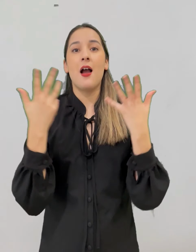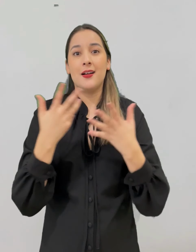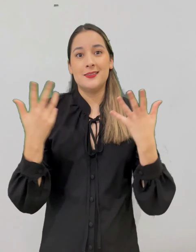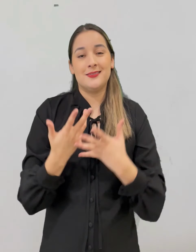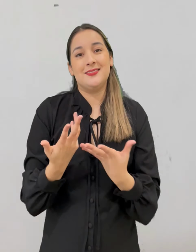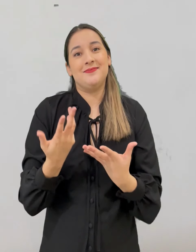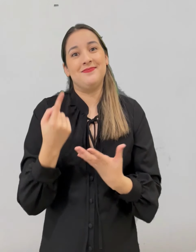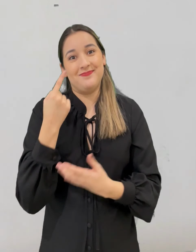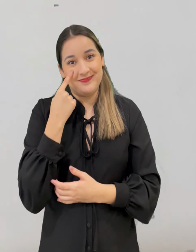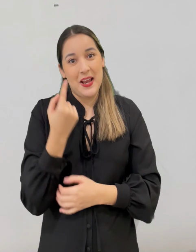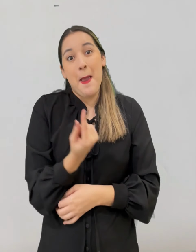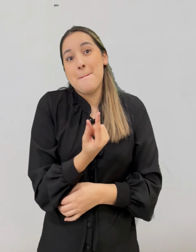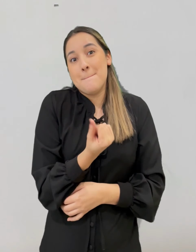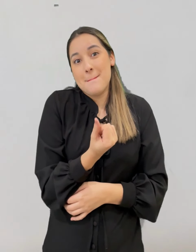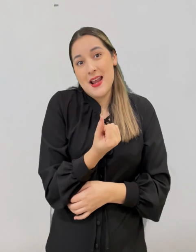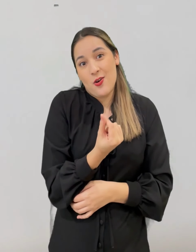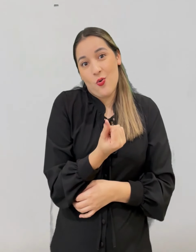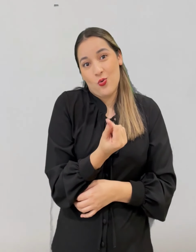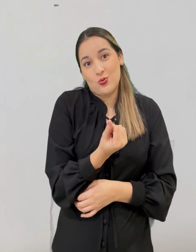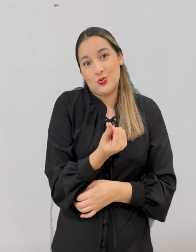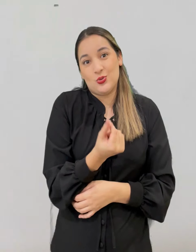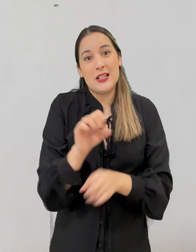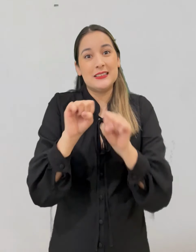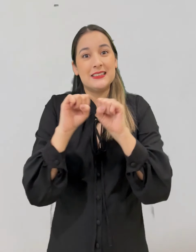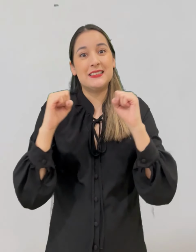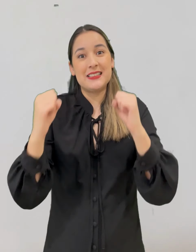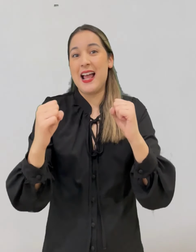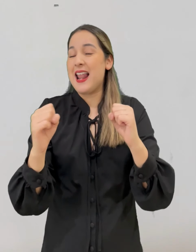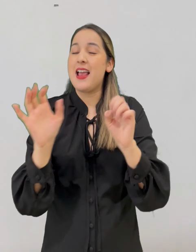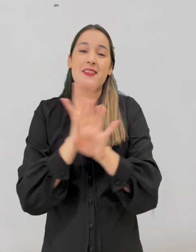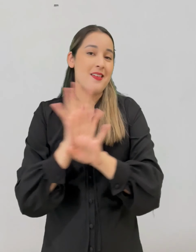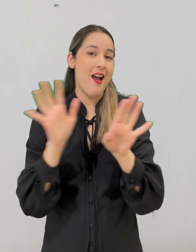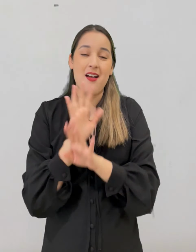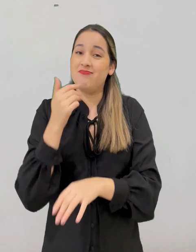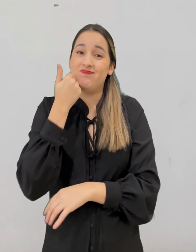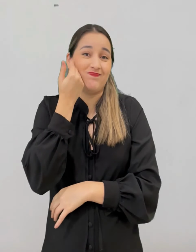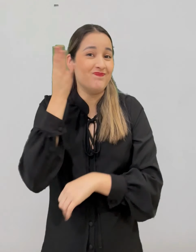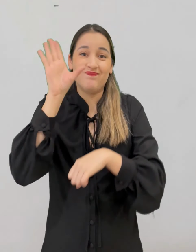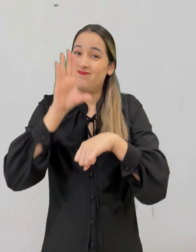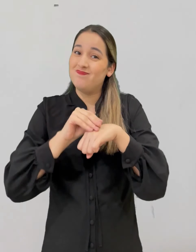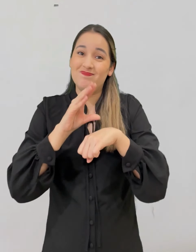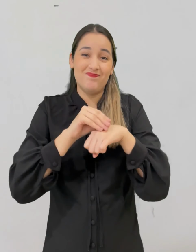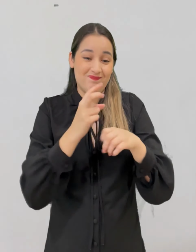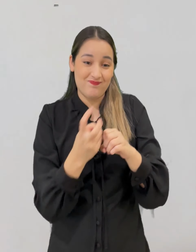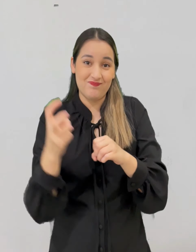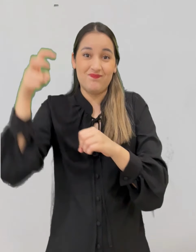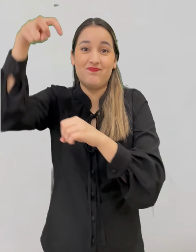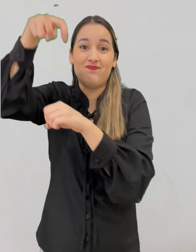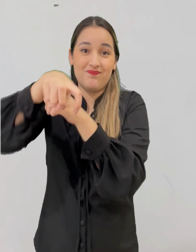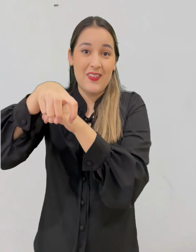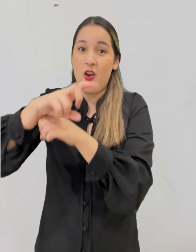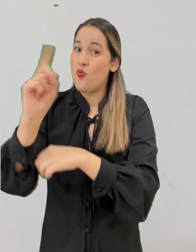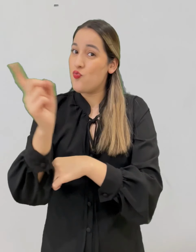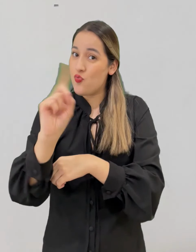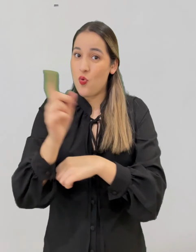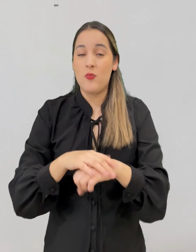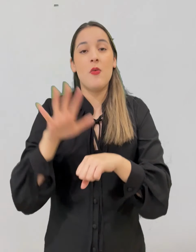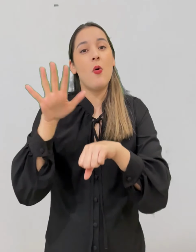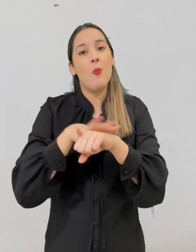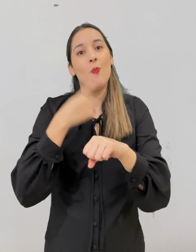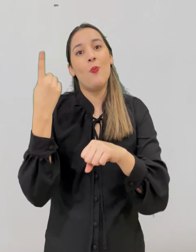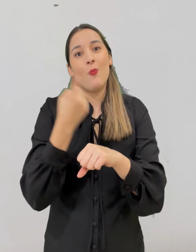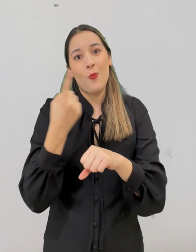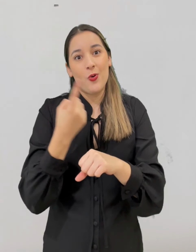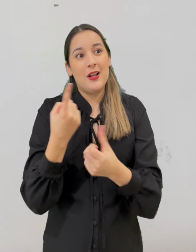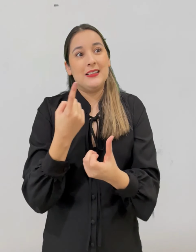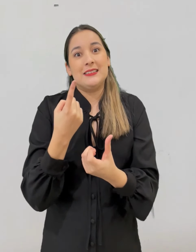los perritos tampoco se suban en los sillones ellos tienen aquí abajo su cama el lugar donde está espero que dure limpios